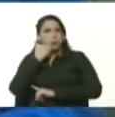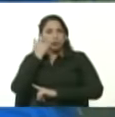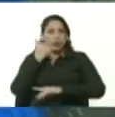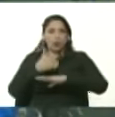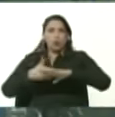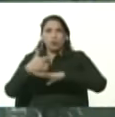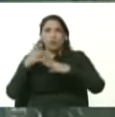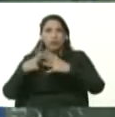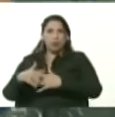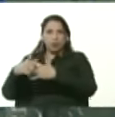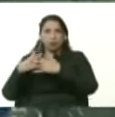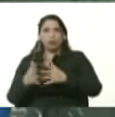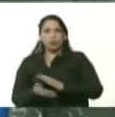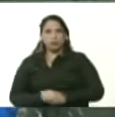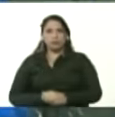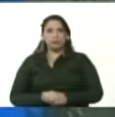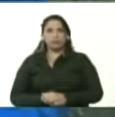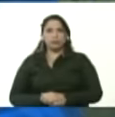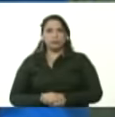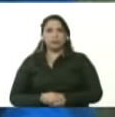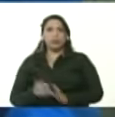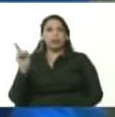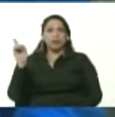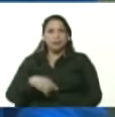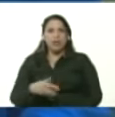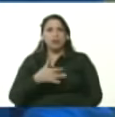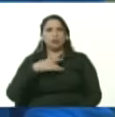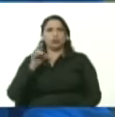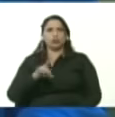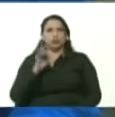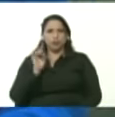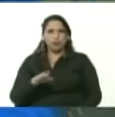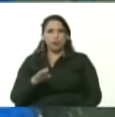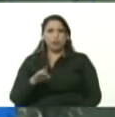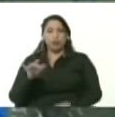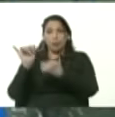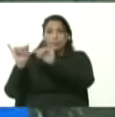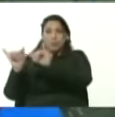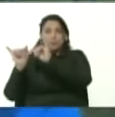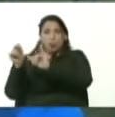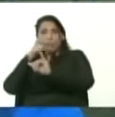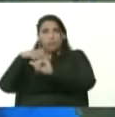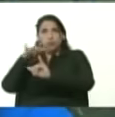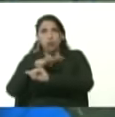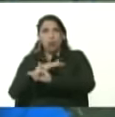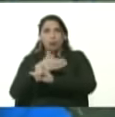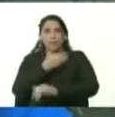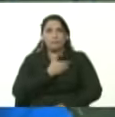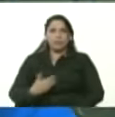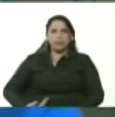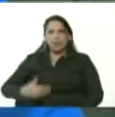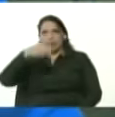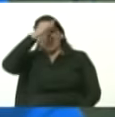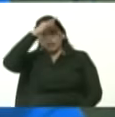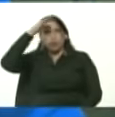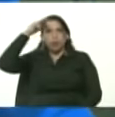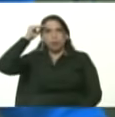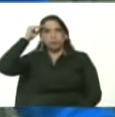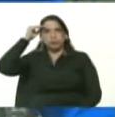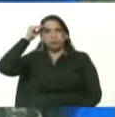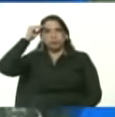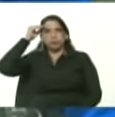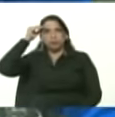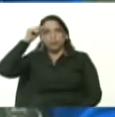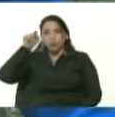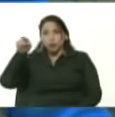gobierno de Estados Unidos, causante también del sufrimiento de su propio pueblo? Presidente Trump,